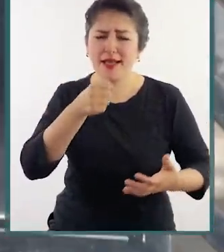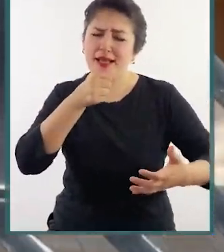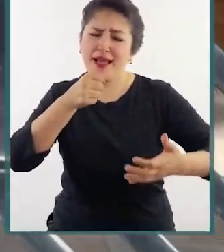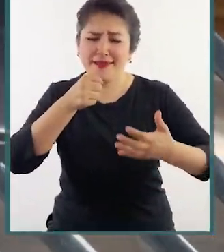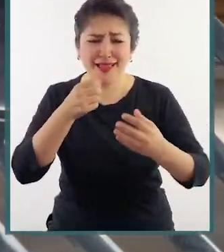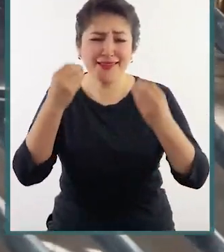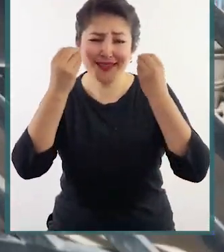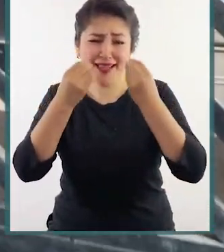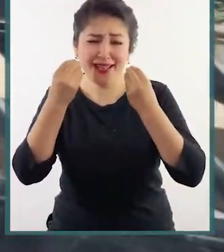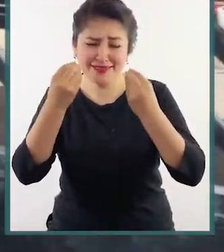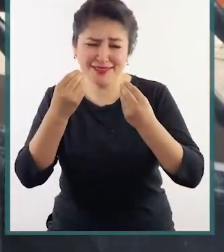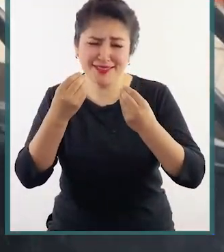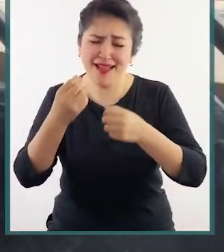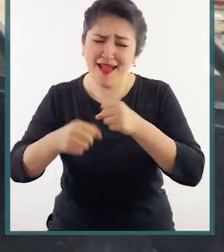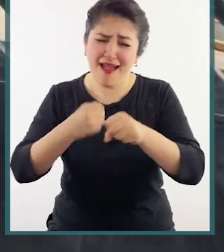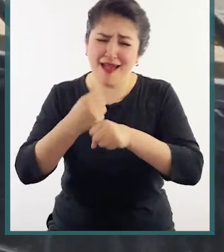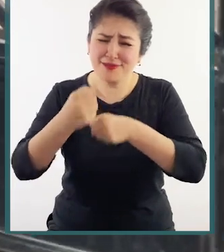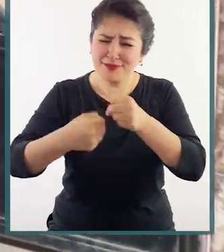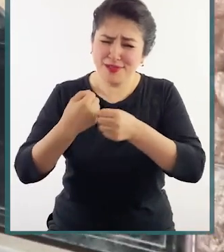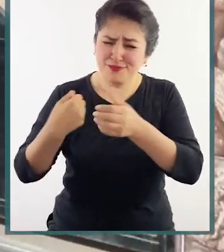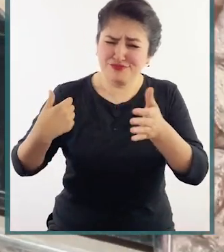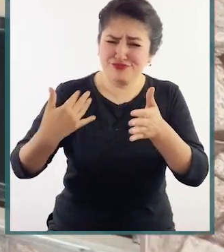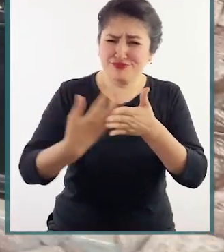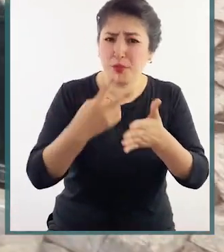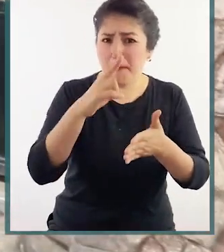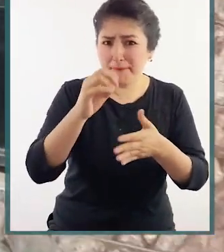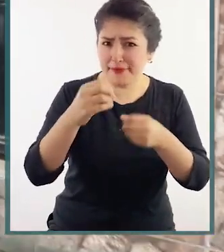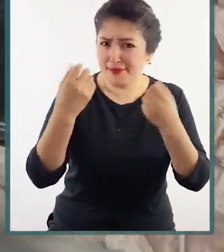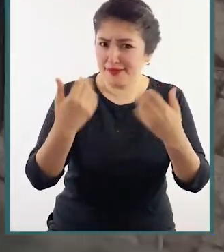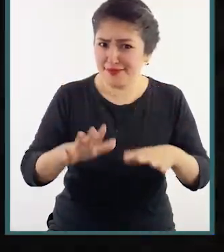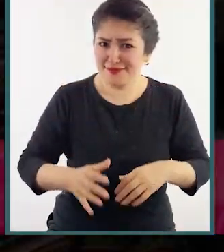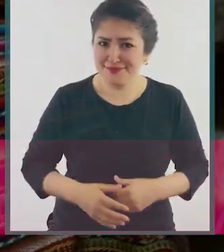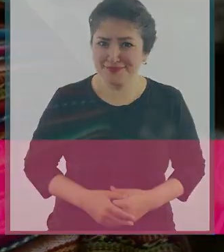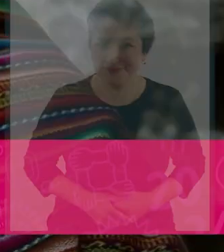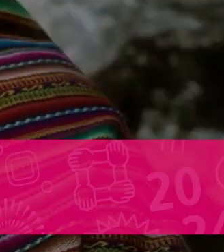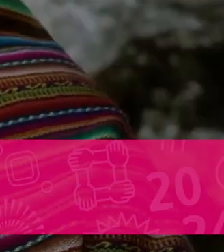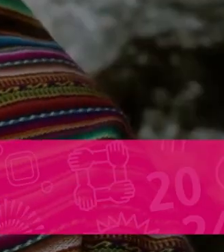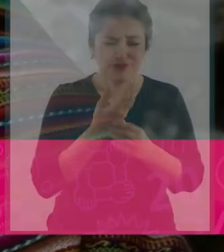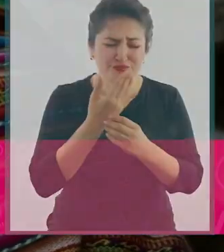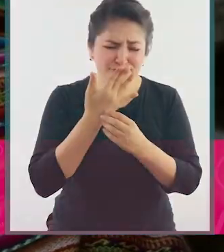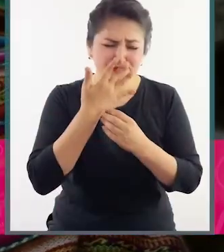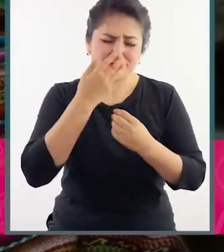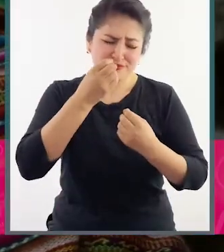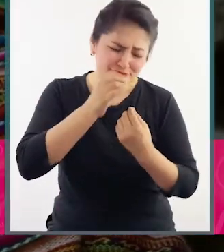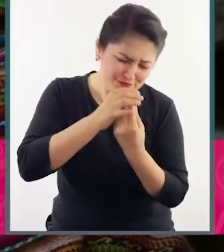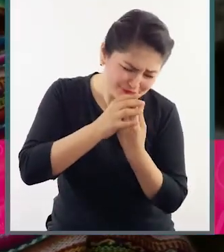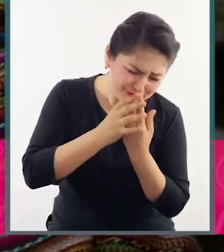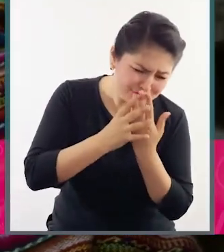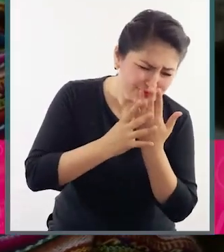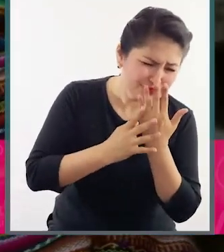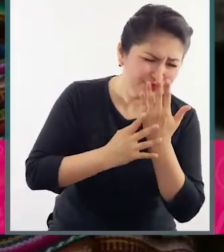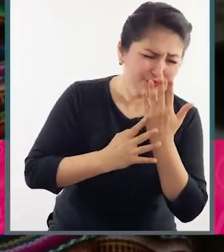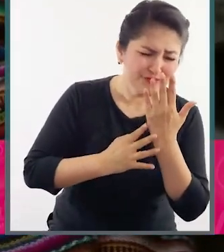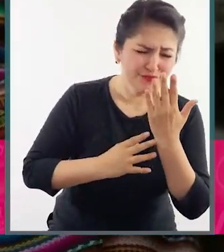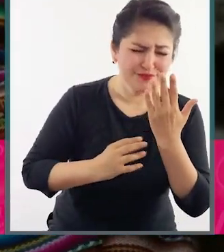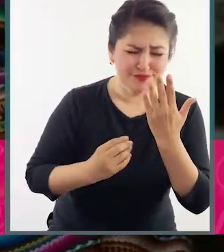andina contemporánea con más de 20 años de trayectoria. Que crece en